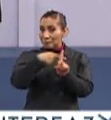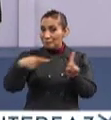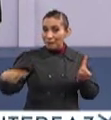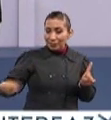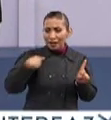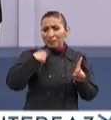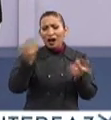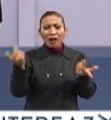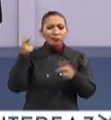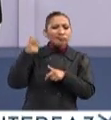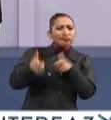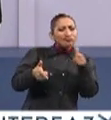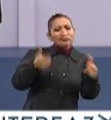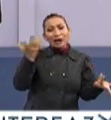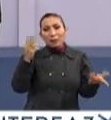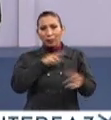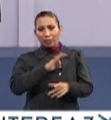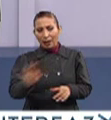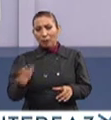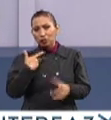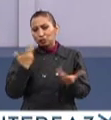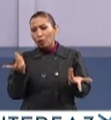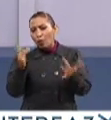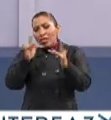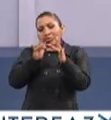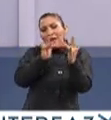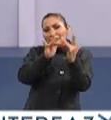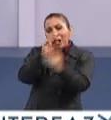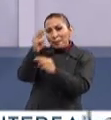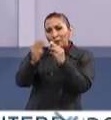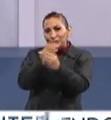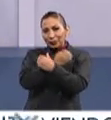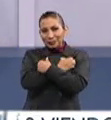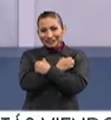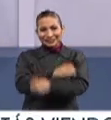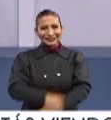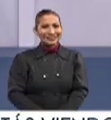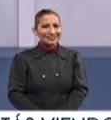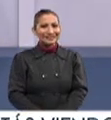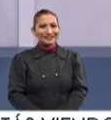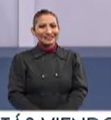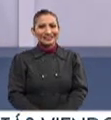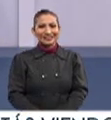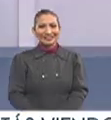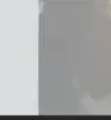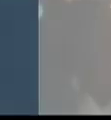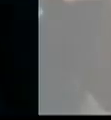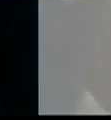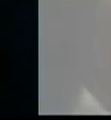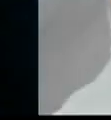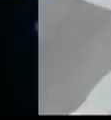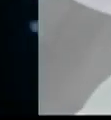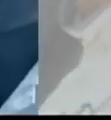media para descubrir y que podamos ser su interfaz con el mundo de la educación.